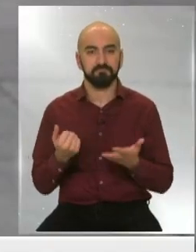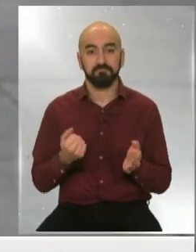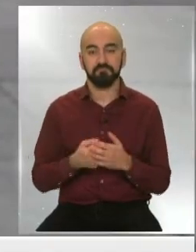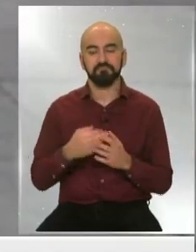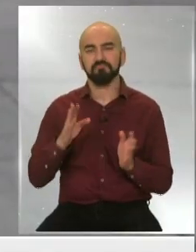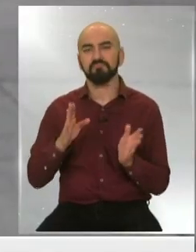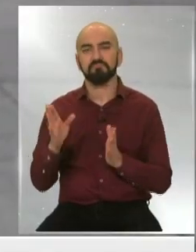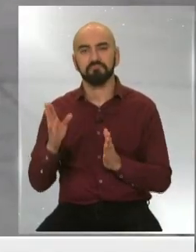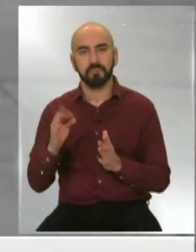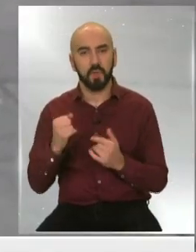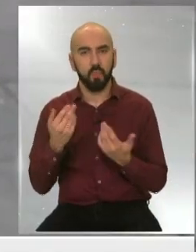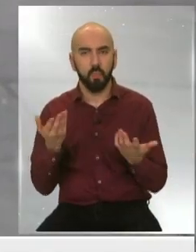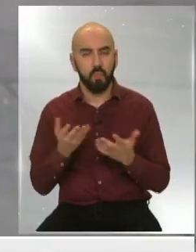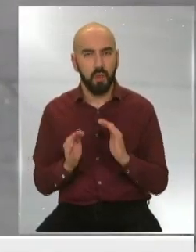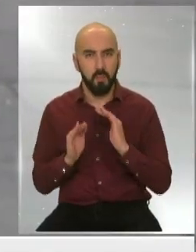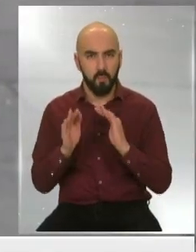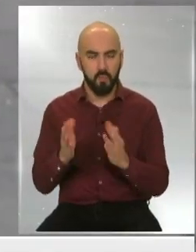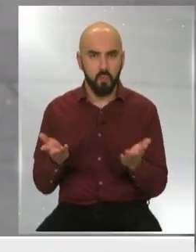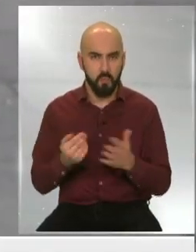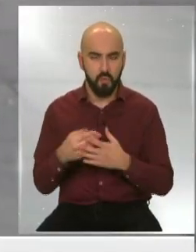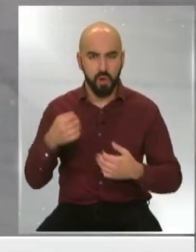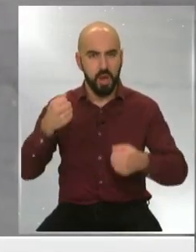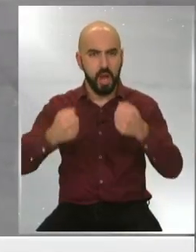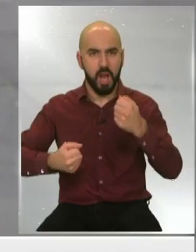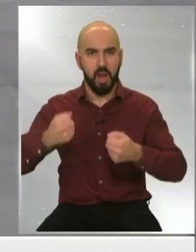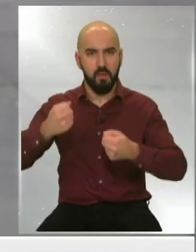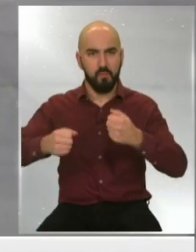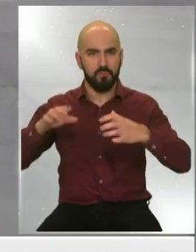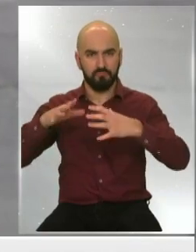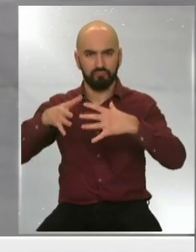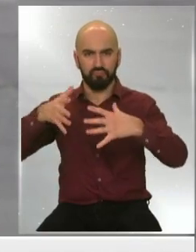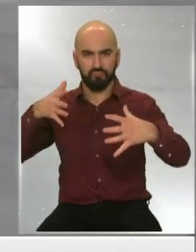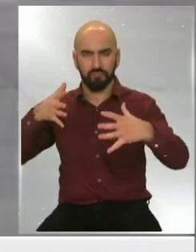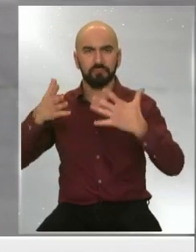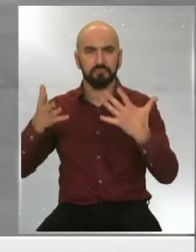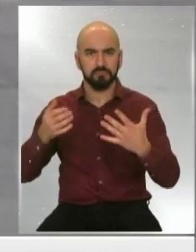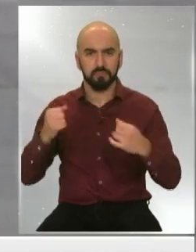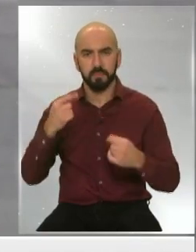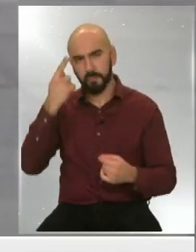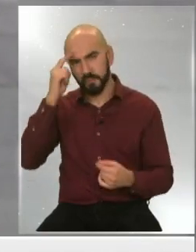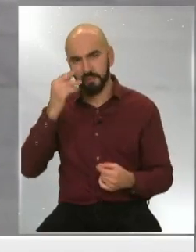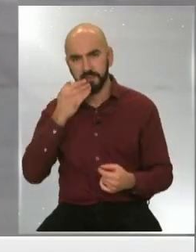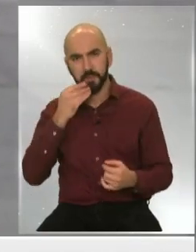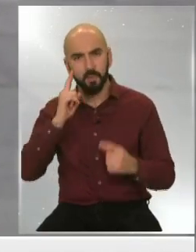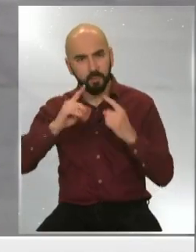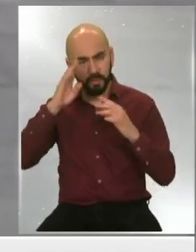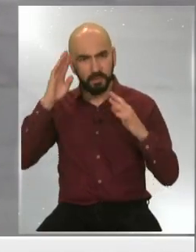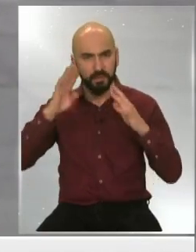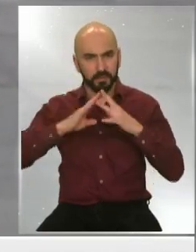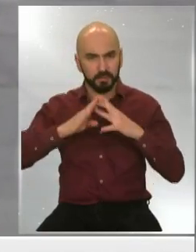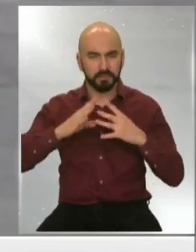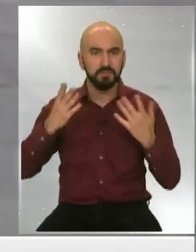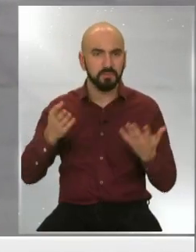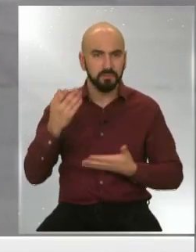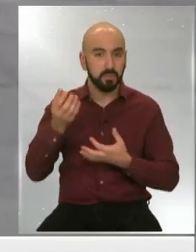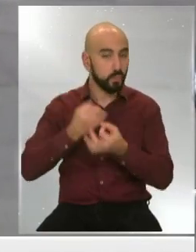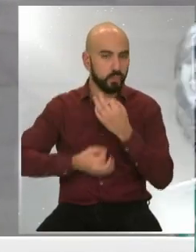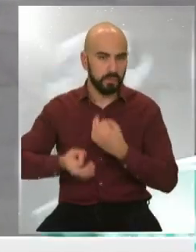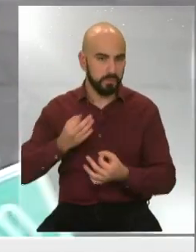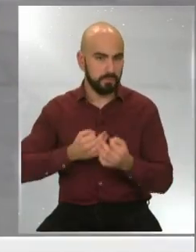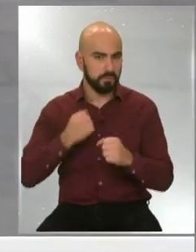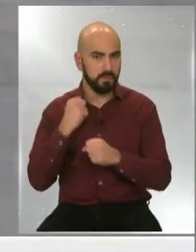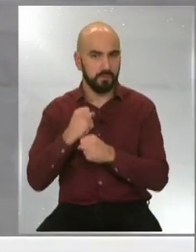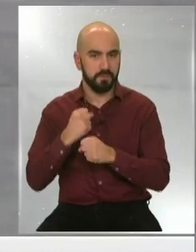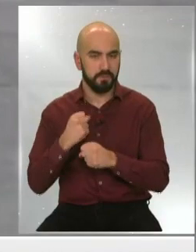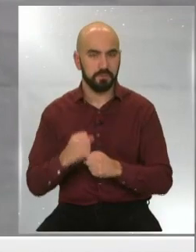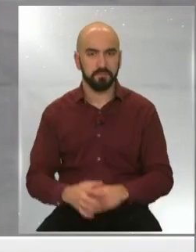imagino, apoyo de camiones, de distintos servicios, pero también hay entidades públicas, del ejército, si nos puede comentar un poquito de ese trabajo que se está